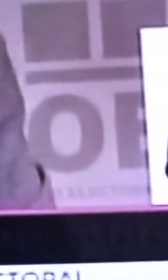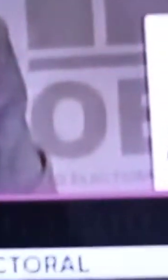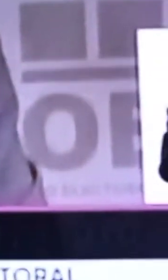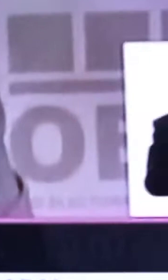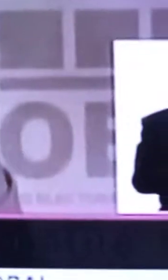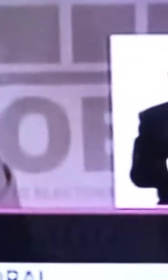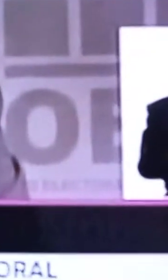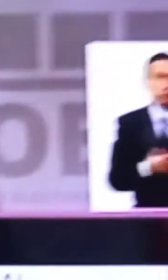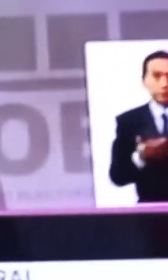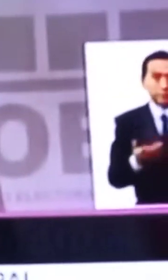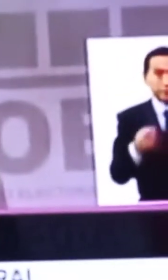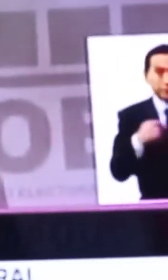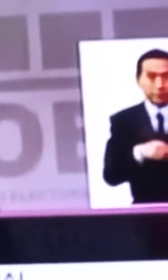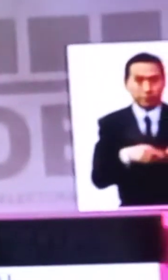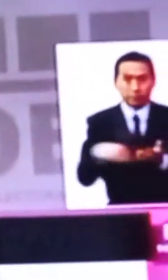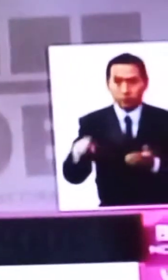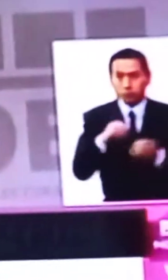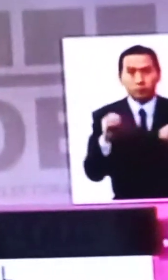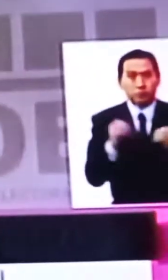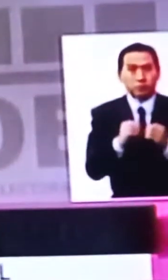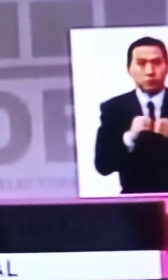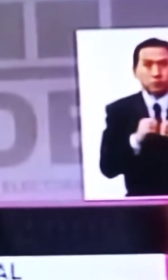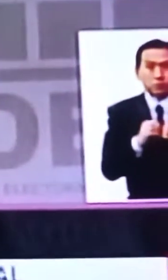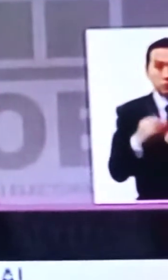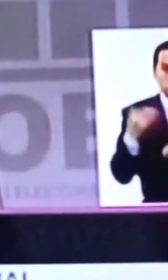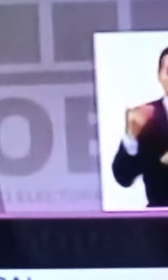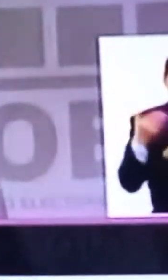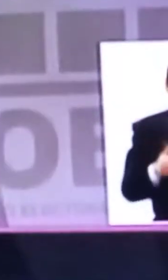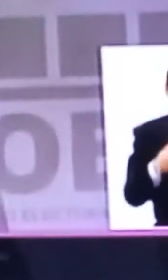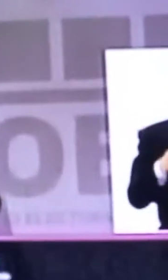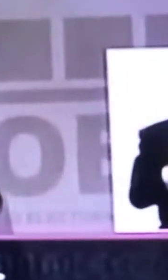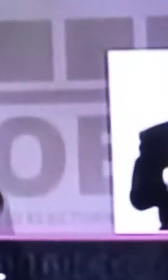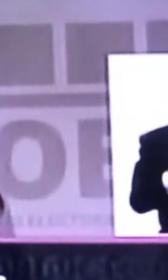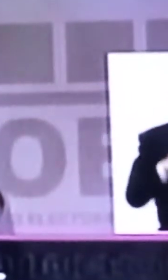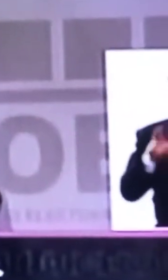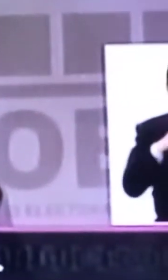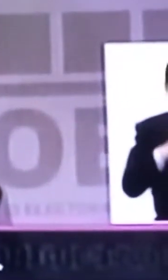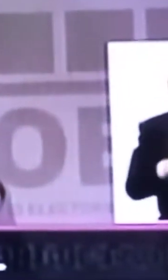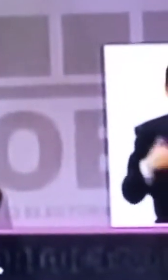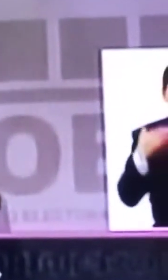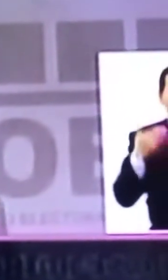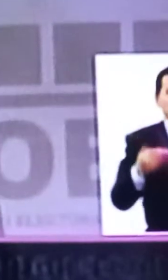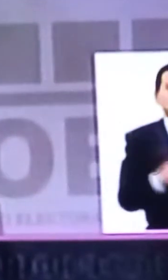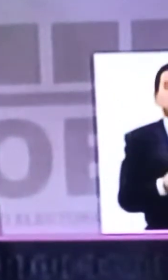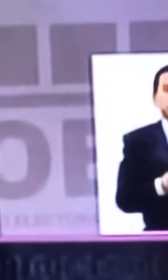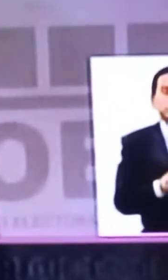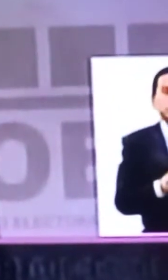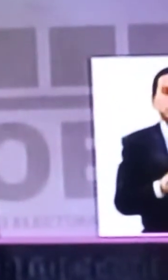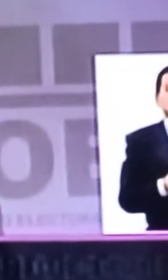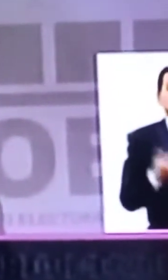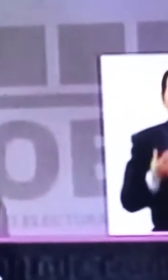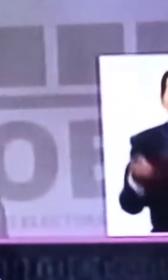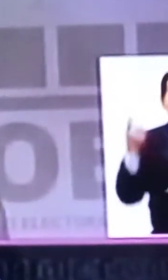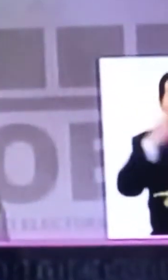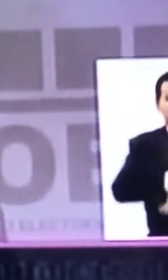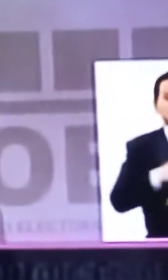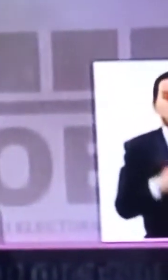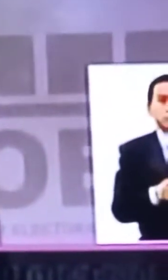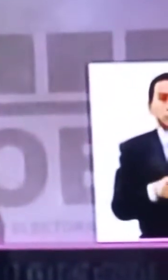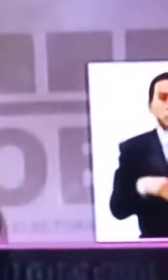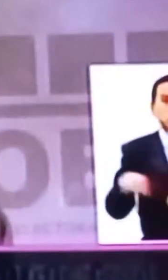tanto, el cómputo se ha desarrollado con absoluta normalidad en esta jornada y, como ustedes